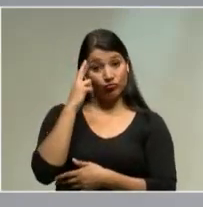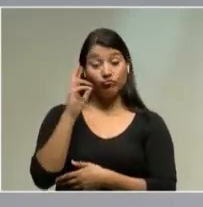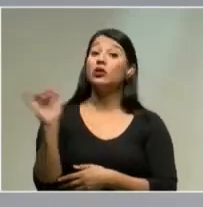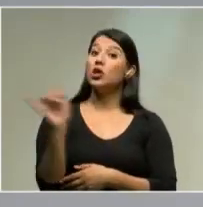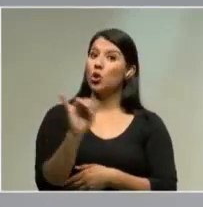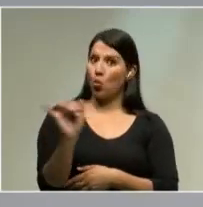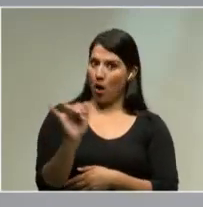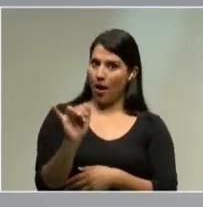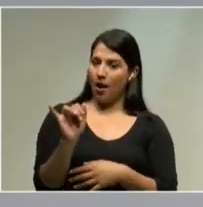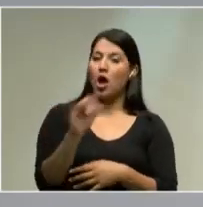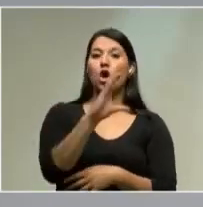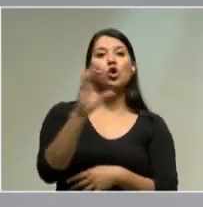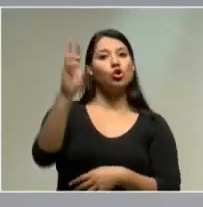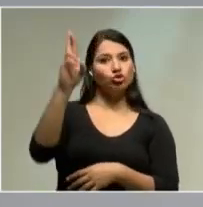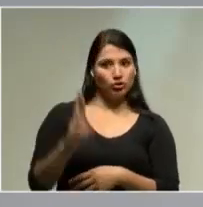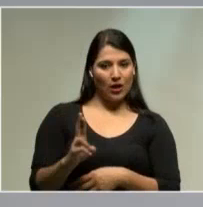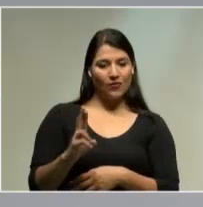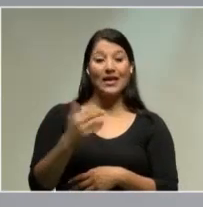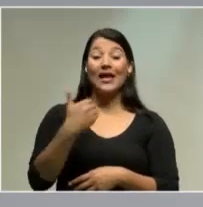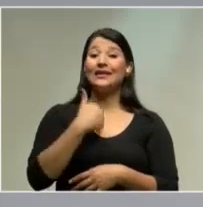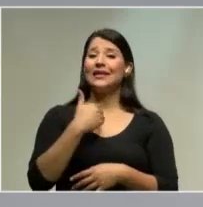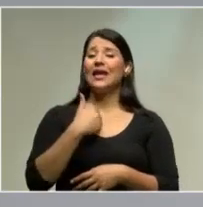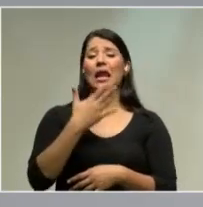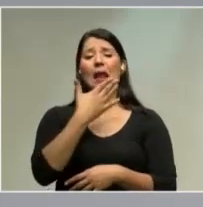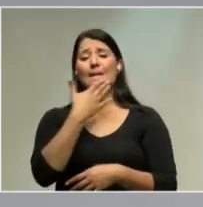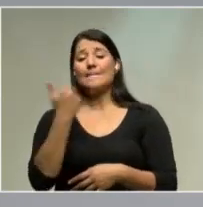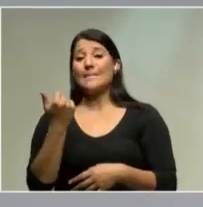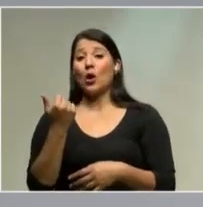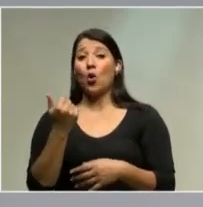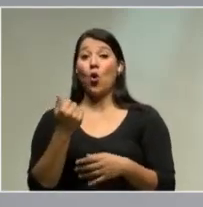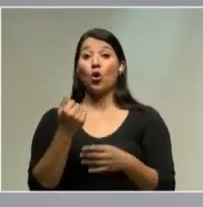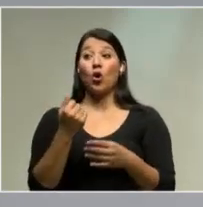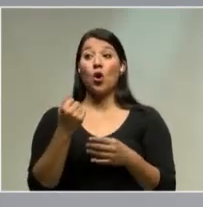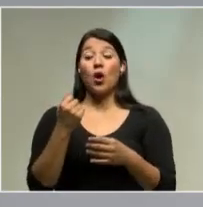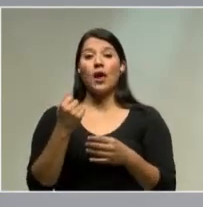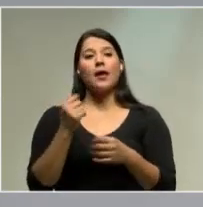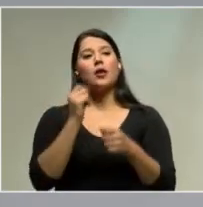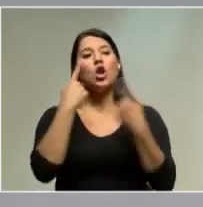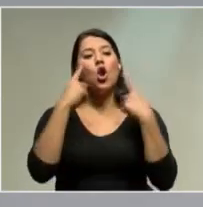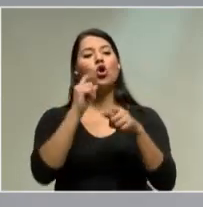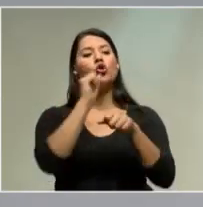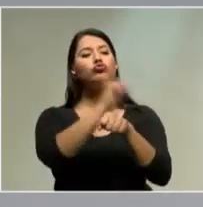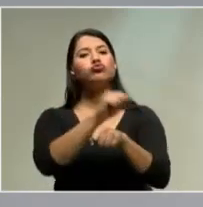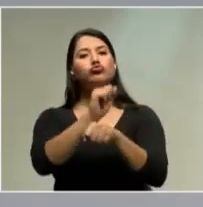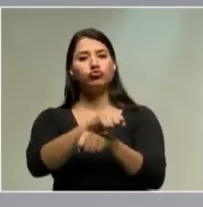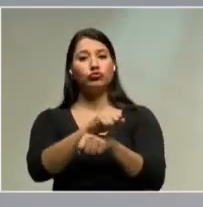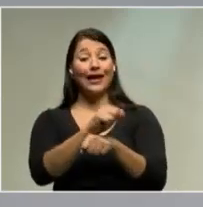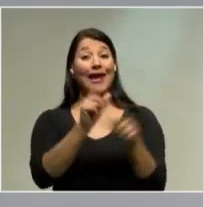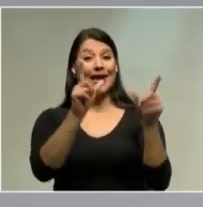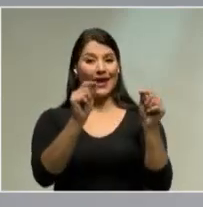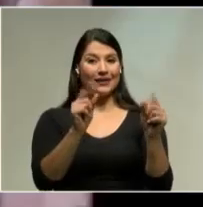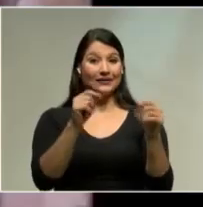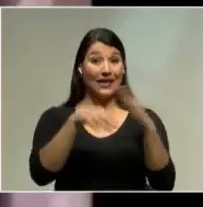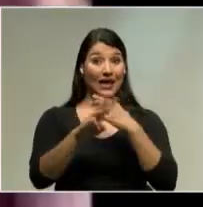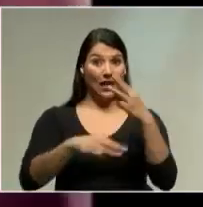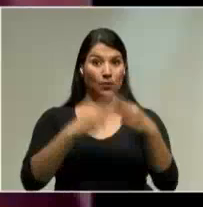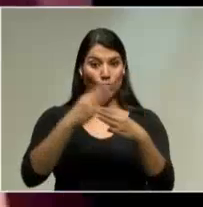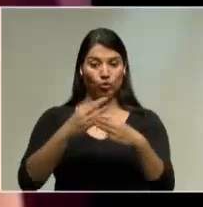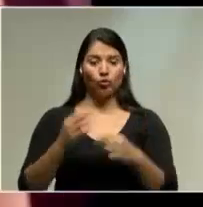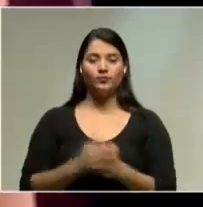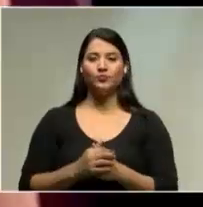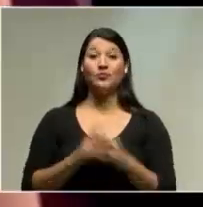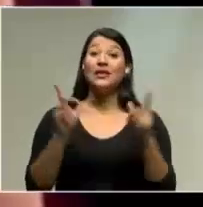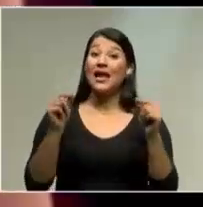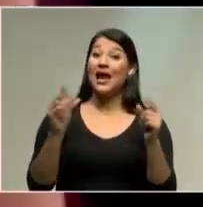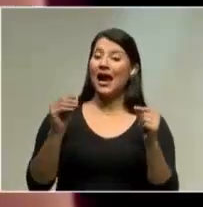así, en nuestro país poseemos la mejor sobrevida del mundo en este tipo de cáncer. El